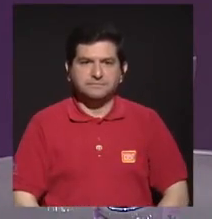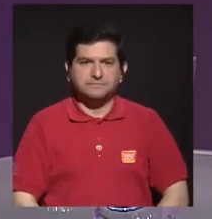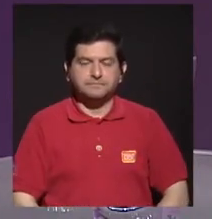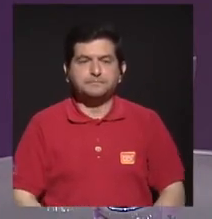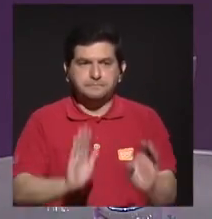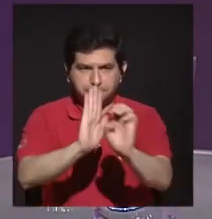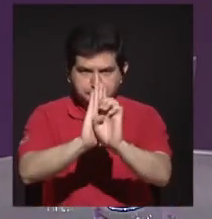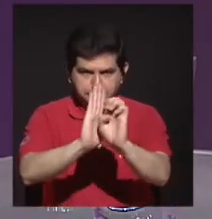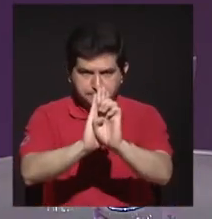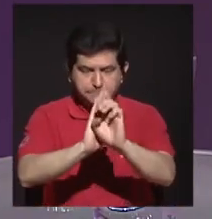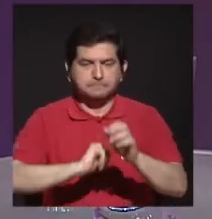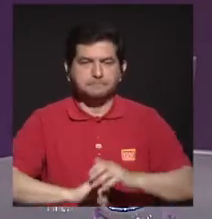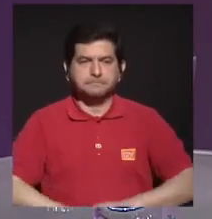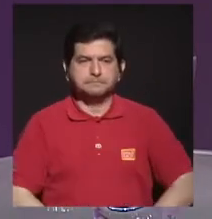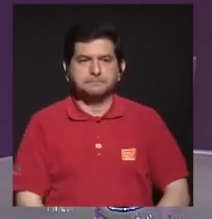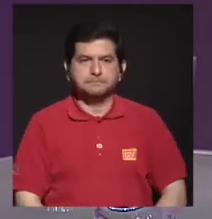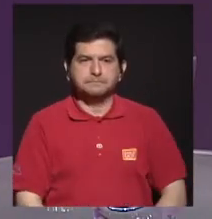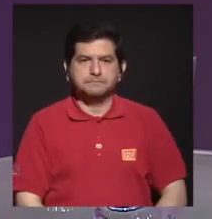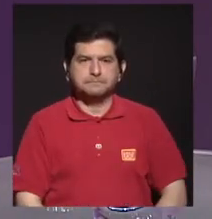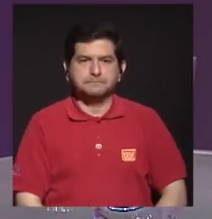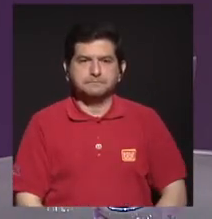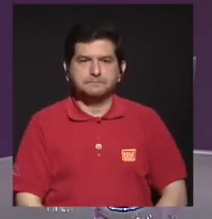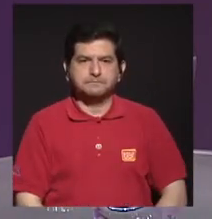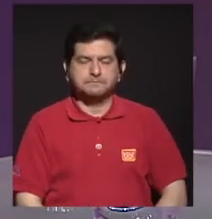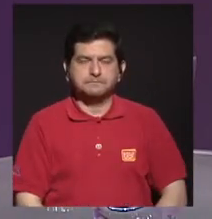Por ejemplo,